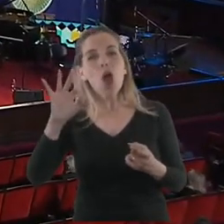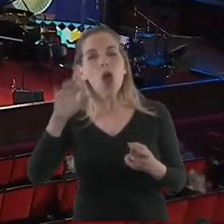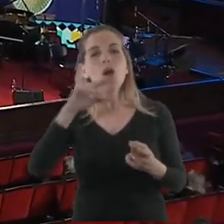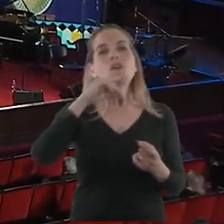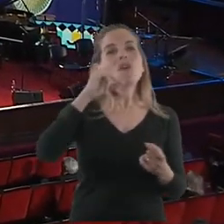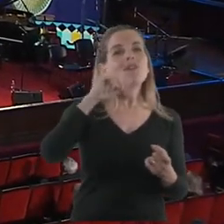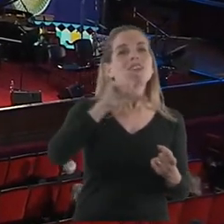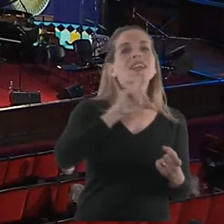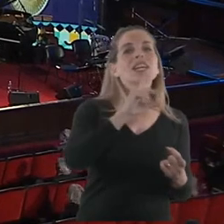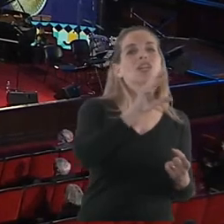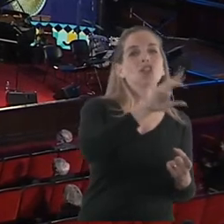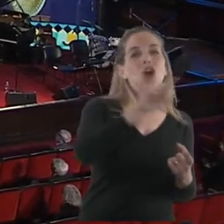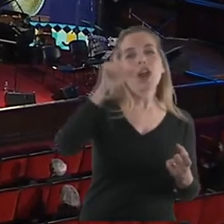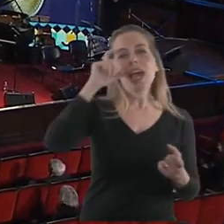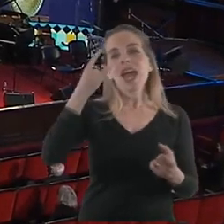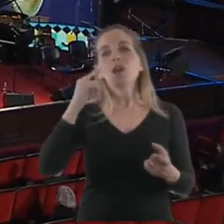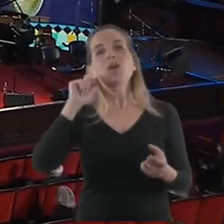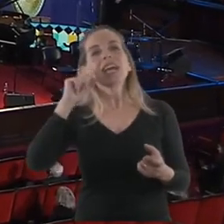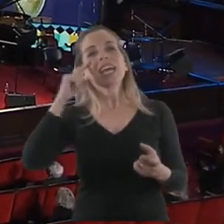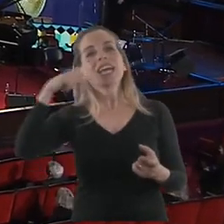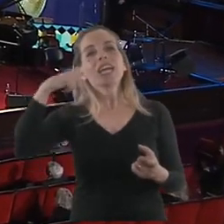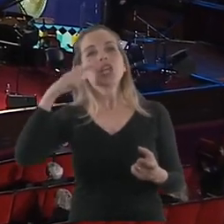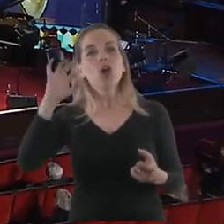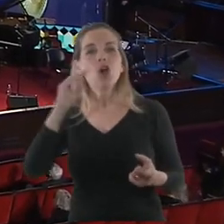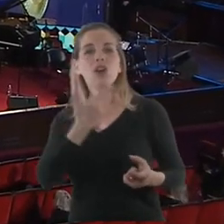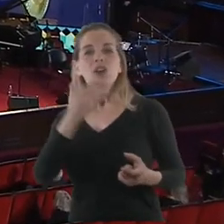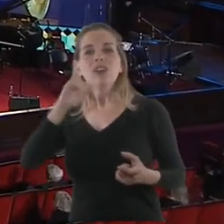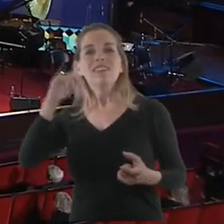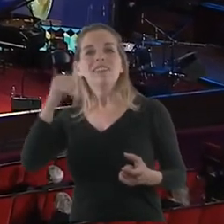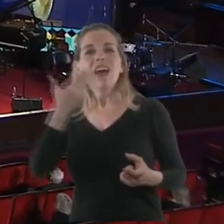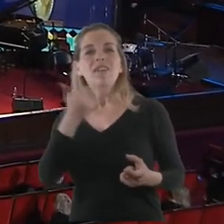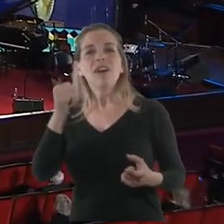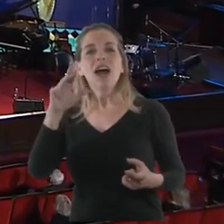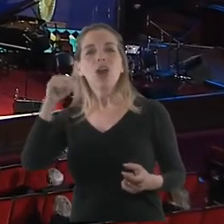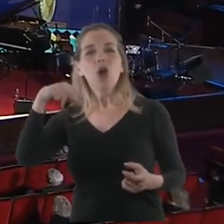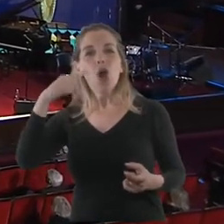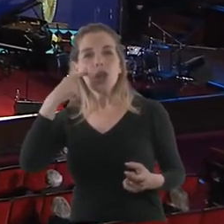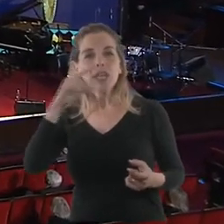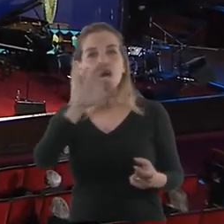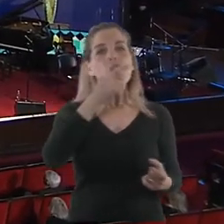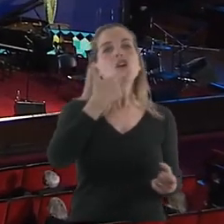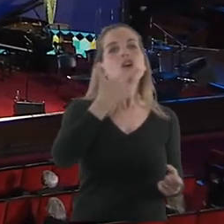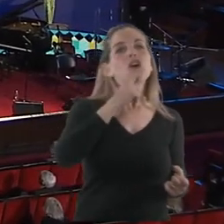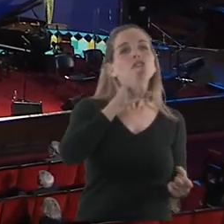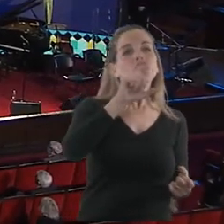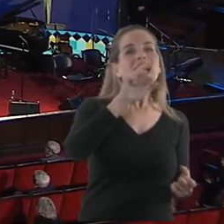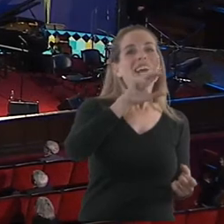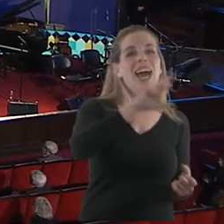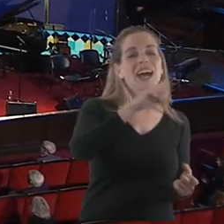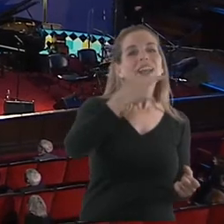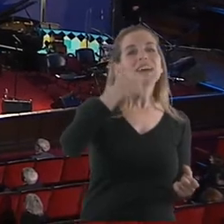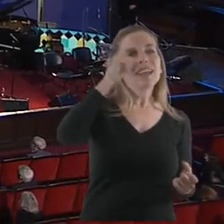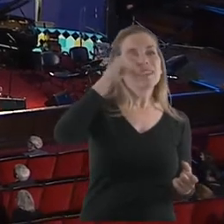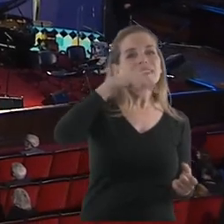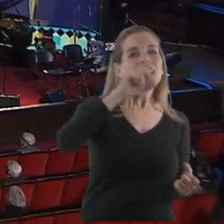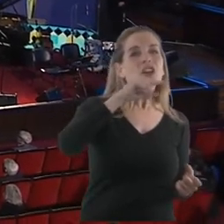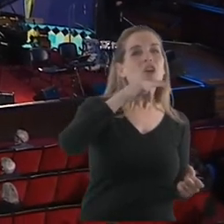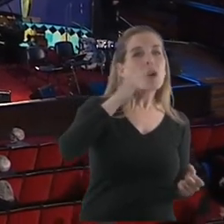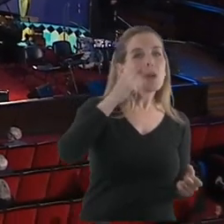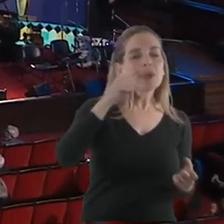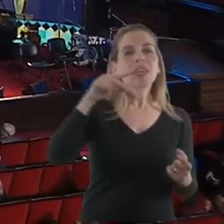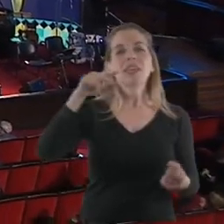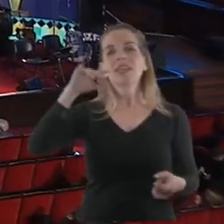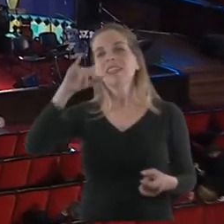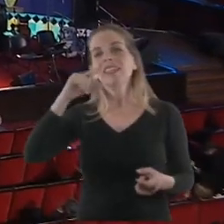Víctor Yohai, Eugenio Zaffaroni, Matías Saldarriaga, Oscar José Zenobi, Horacio Sicardi.